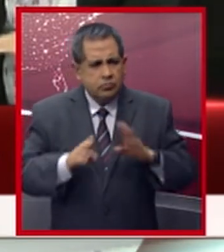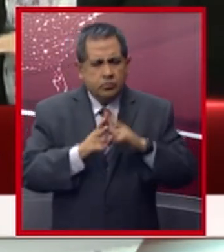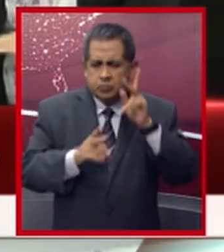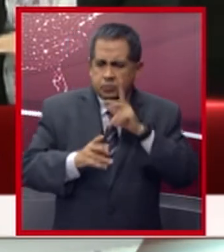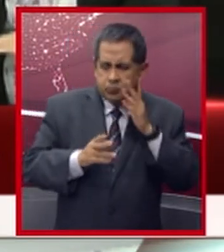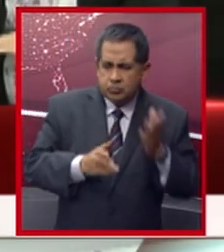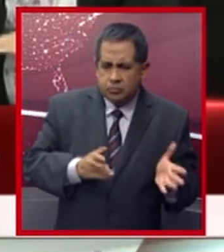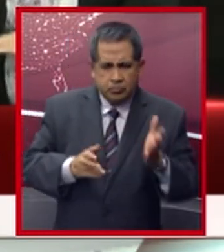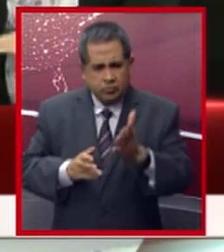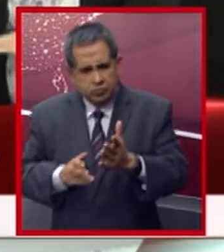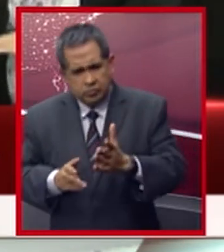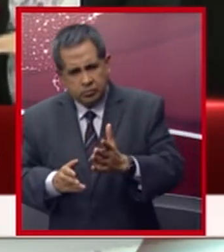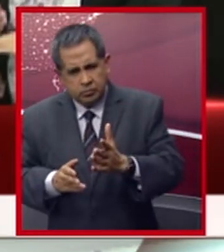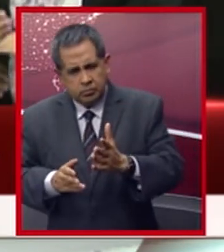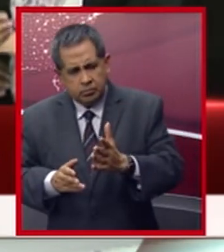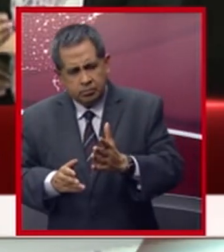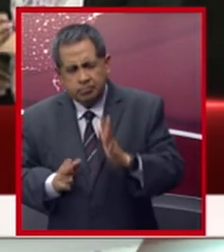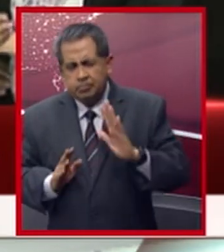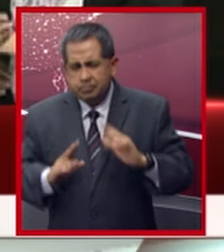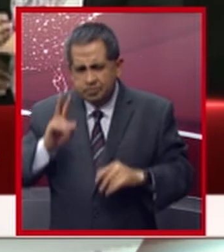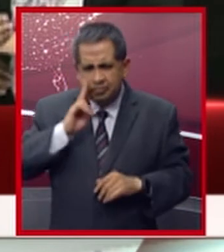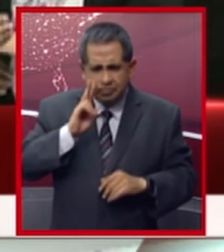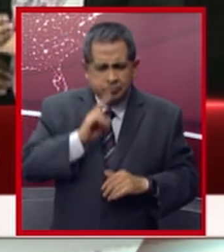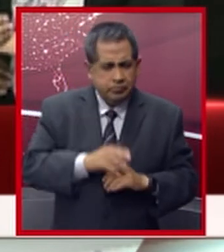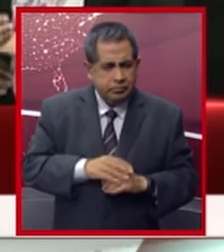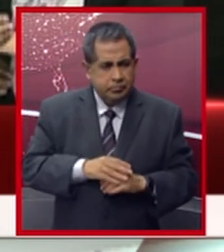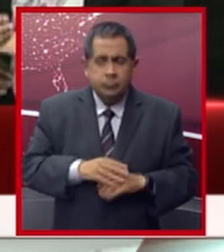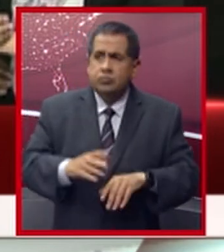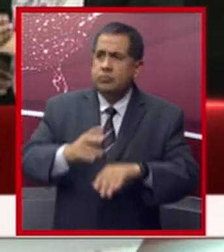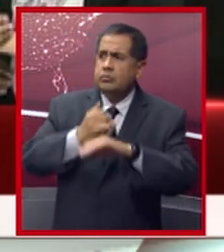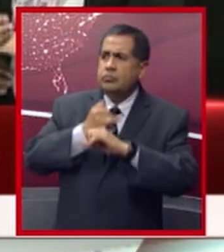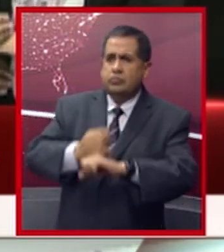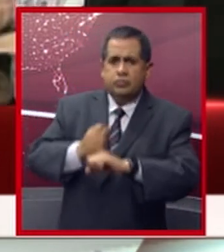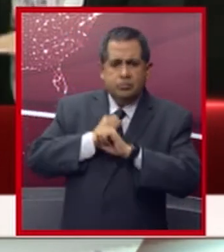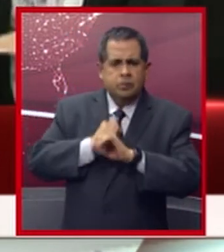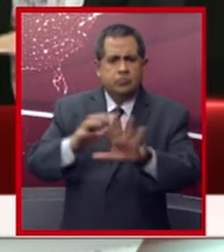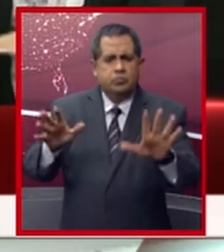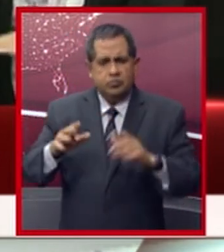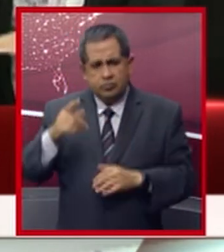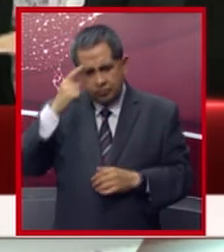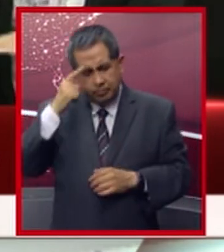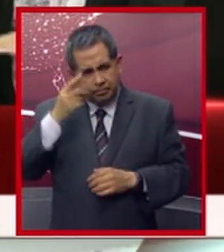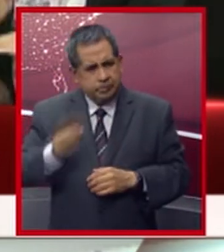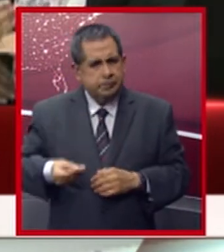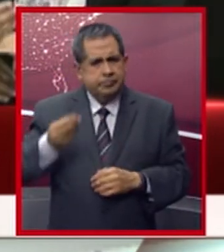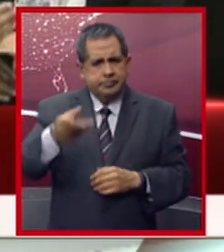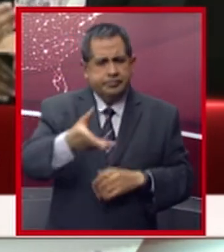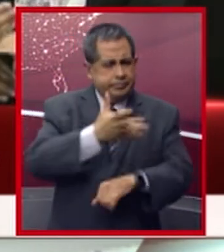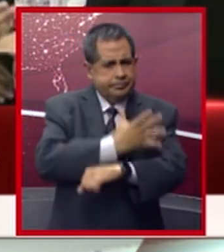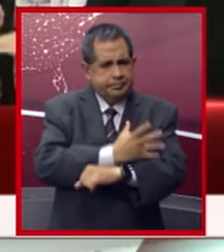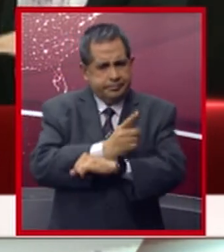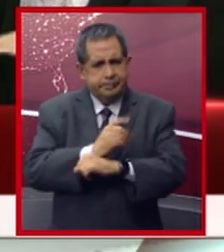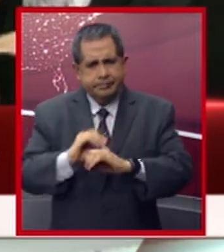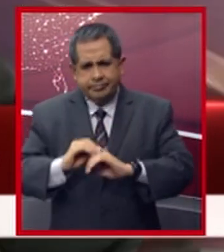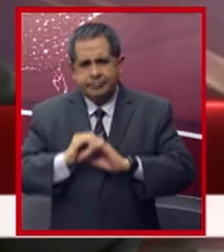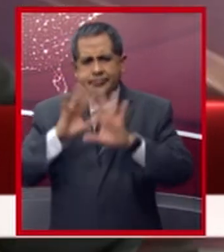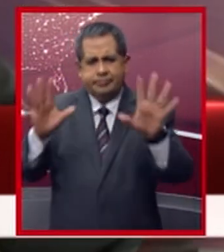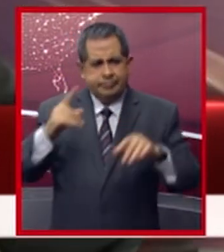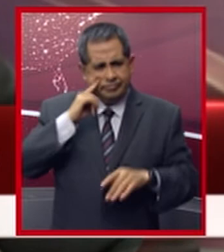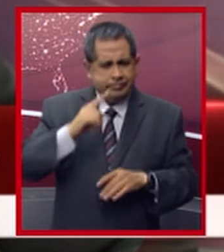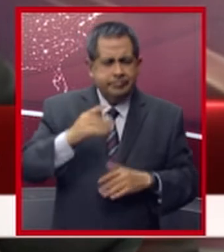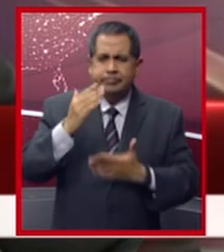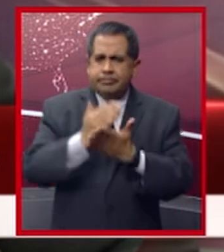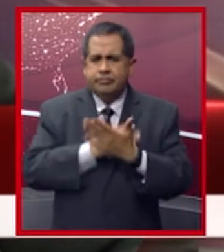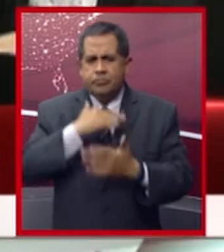de justificar. El hacer pública la información es contribuir a la transparencia y eliminar